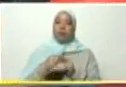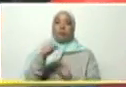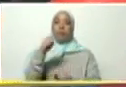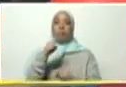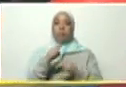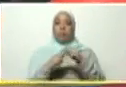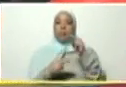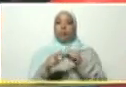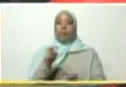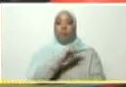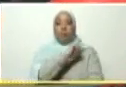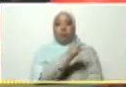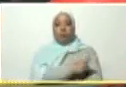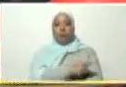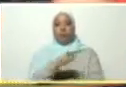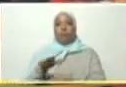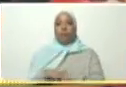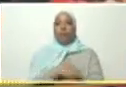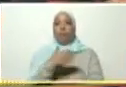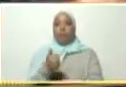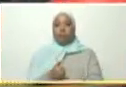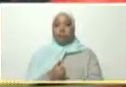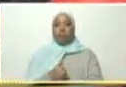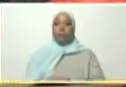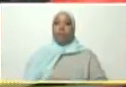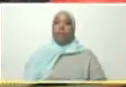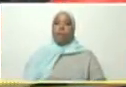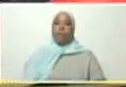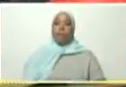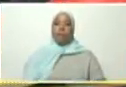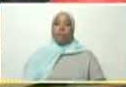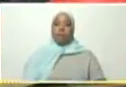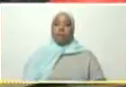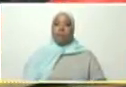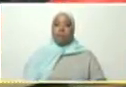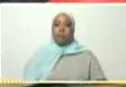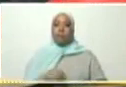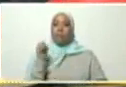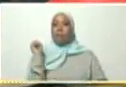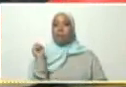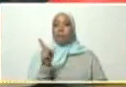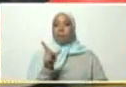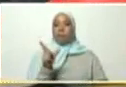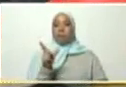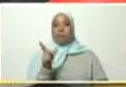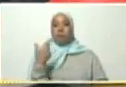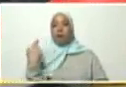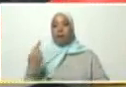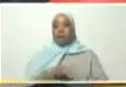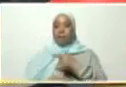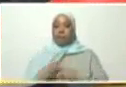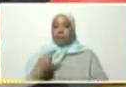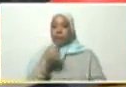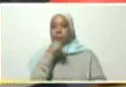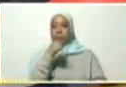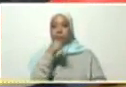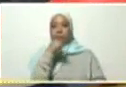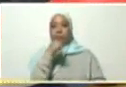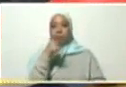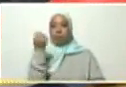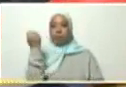la fuerza principal de la Revolución bolivariana el partido principal de la Revolución bolivariana el partido